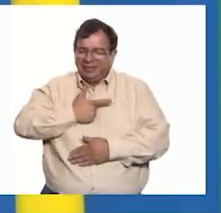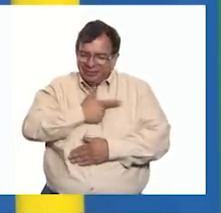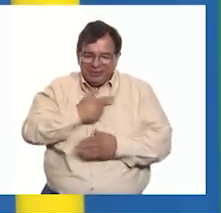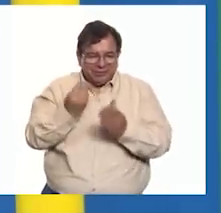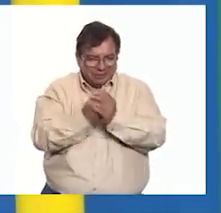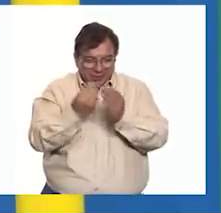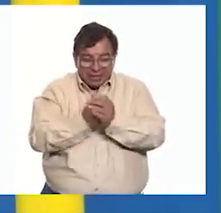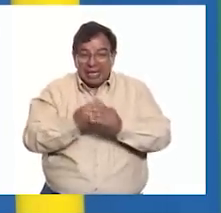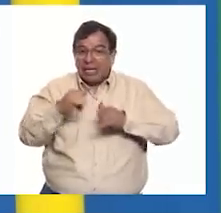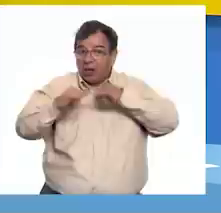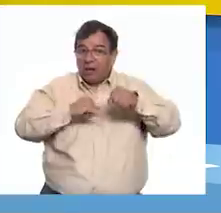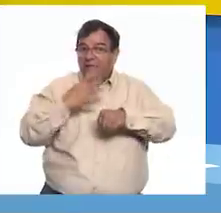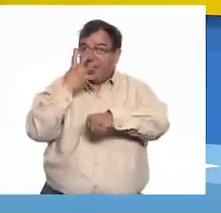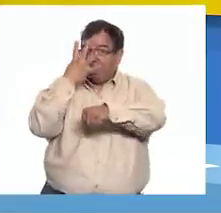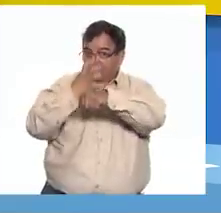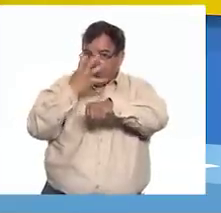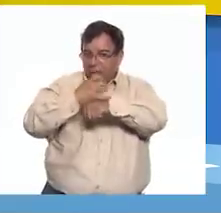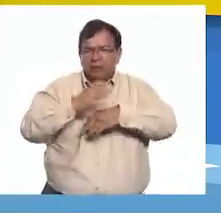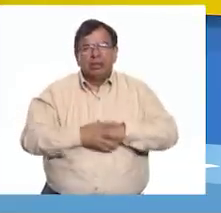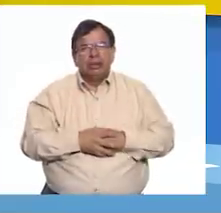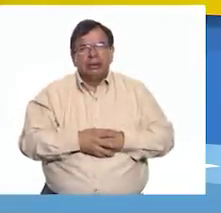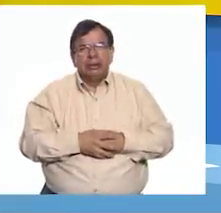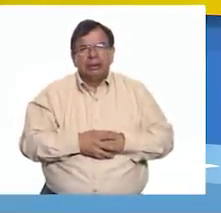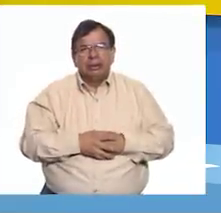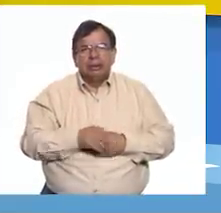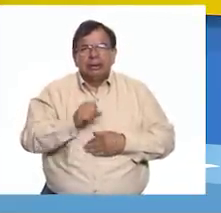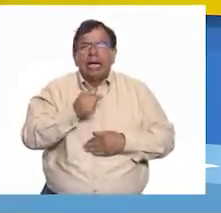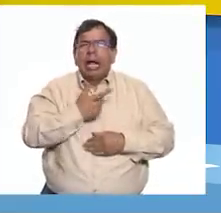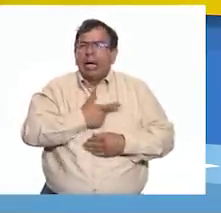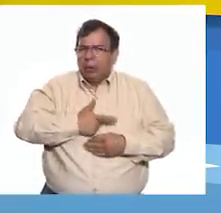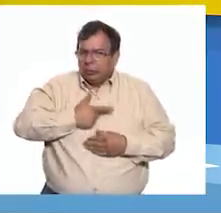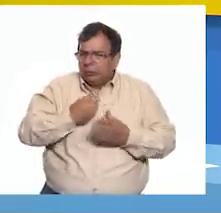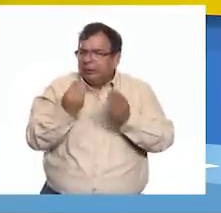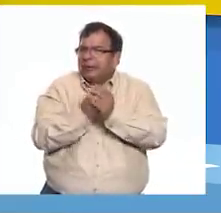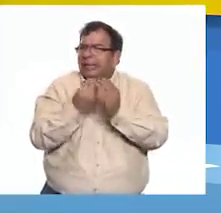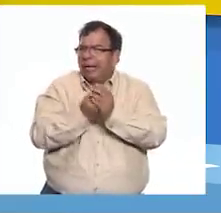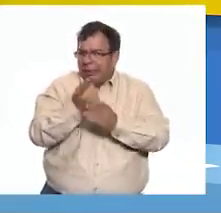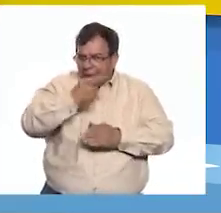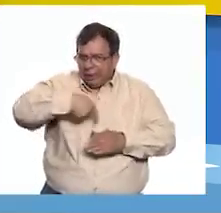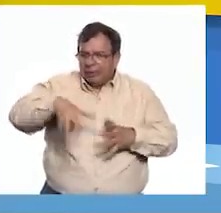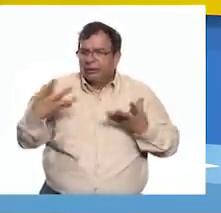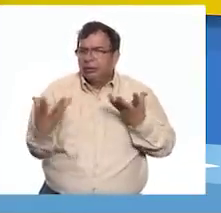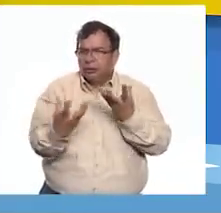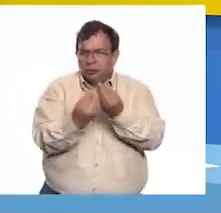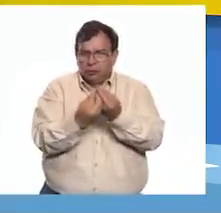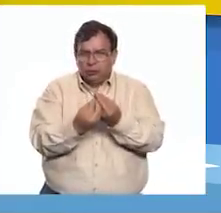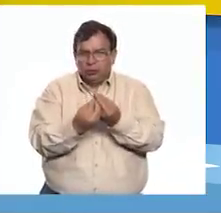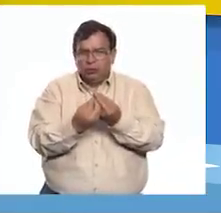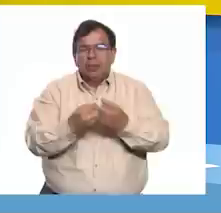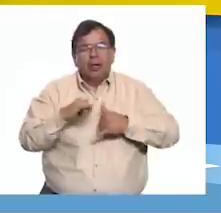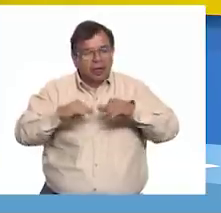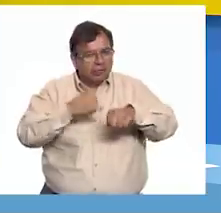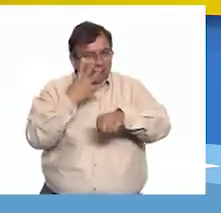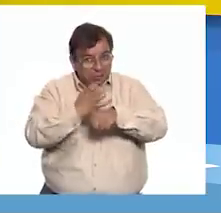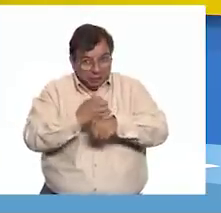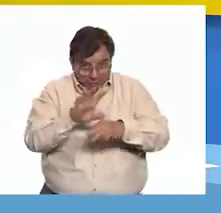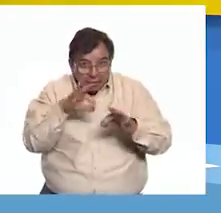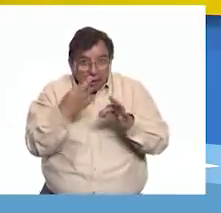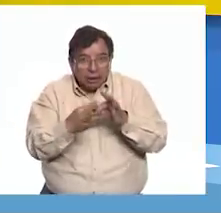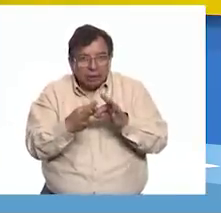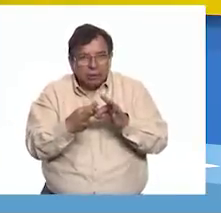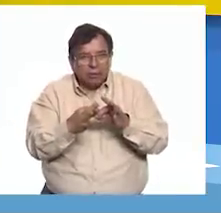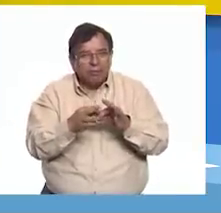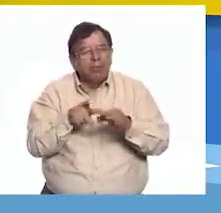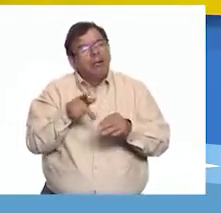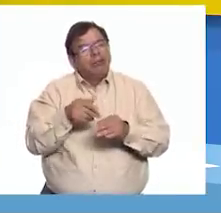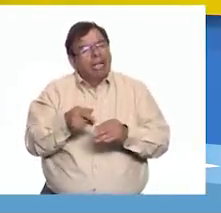geografía cuarto grado. Vamos a tener el gusto de estar con ustedes en esta clase de geografía de cuarto grado. ¿Están listos? Pero antes